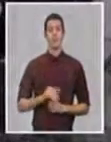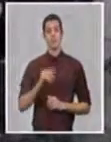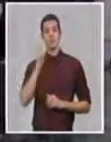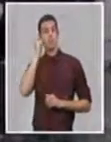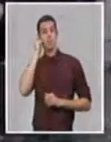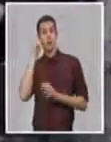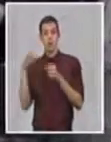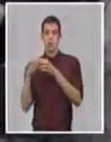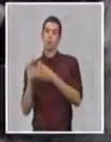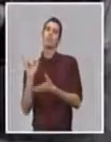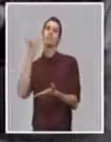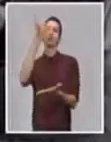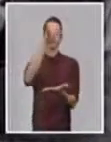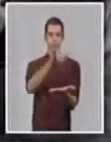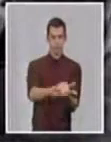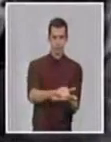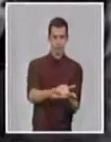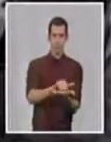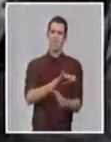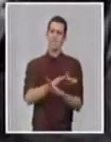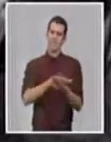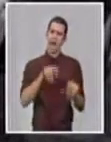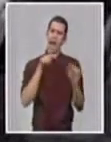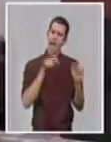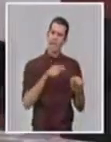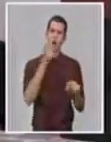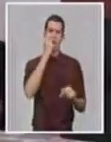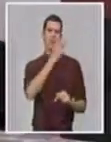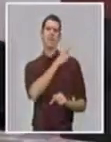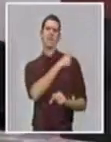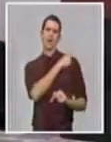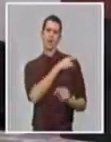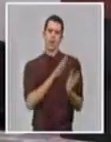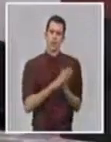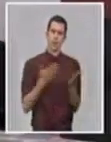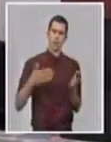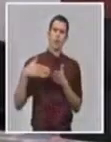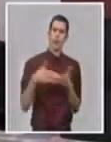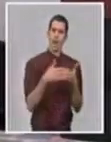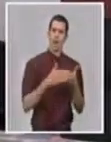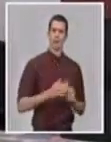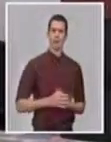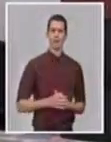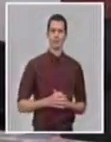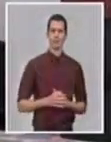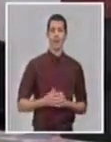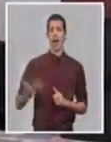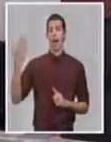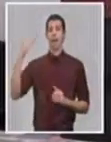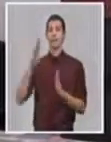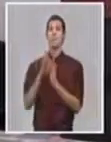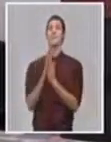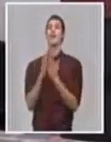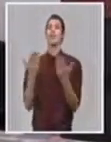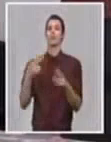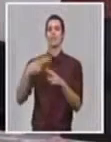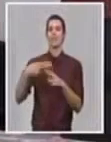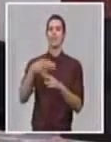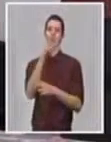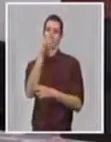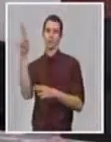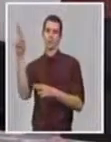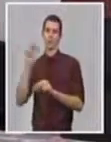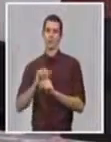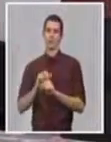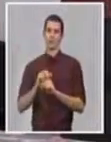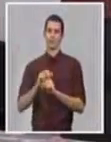Malmierca, primer director de Granma. Es decir, que a mí me despidió la gente de Revolución y me recibió Malmierca por Granma,